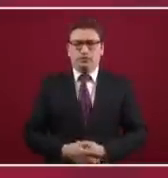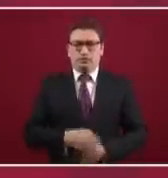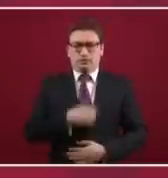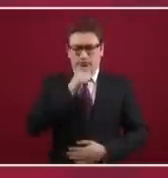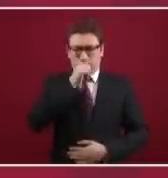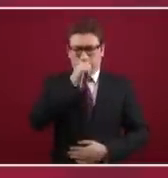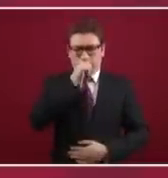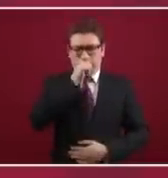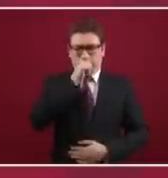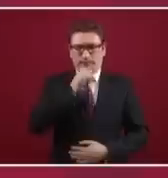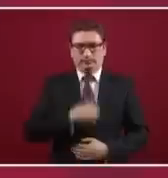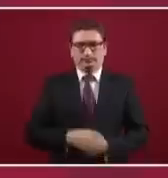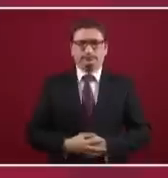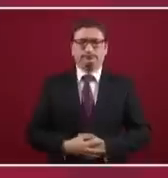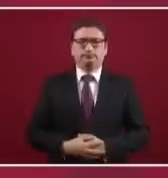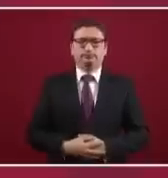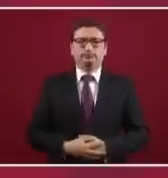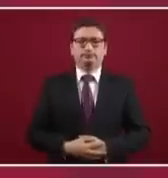No hay